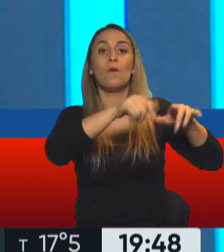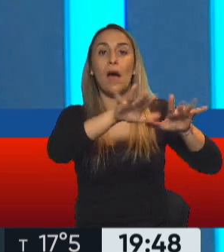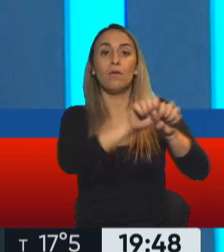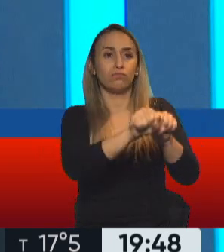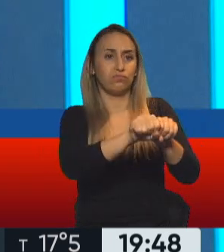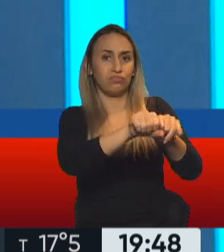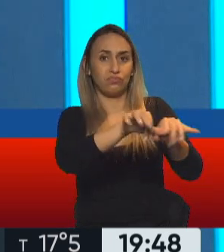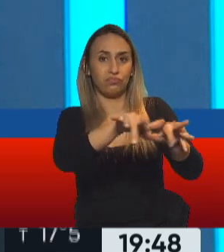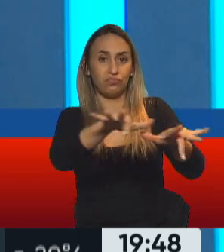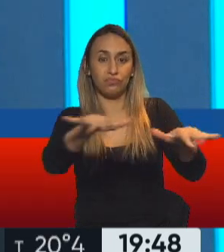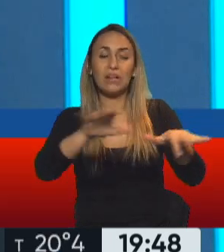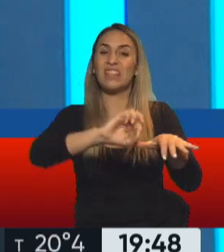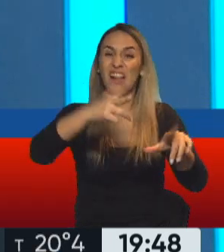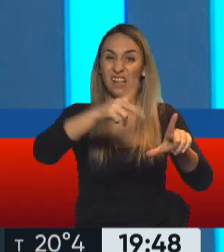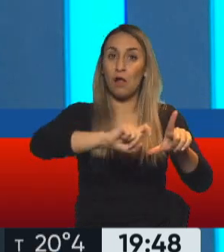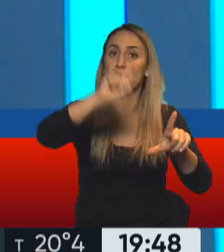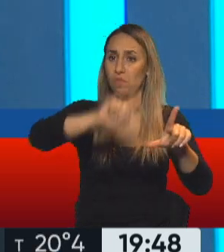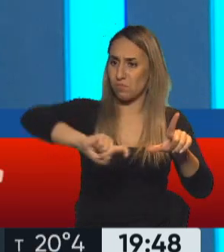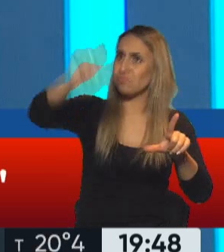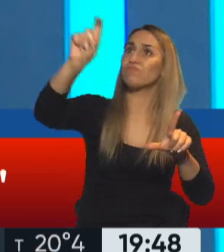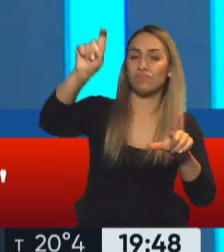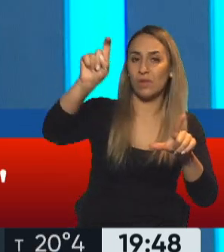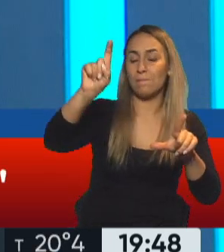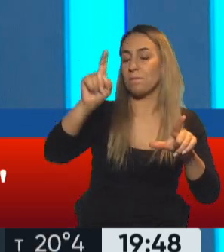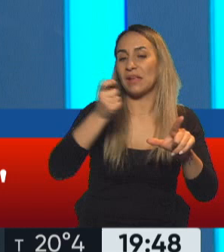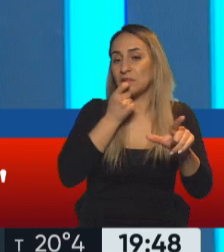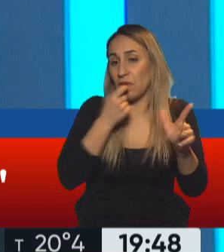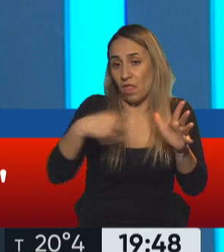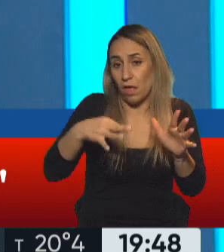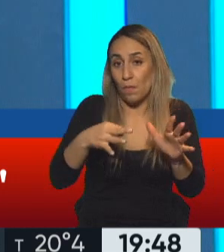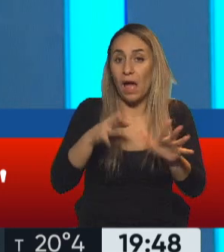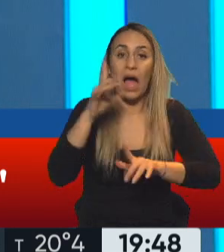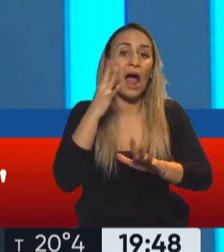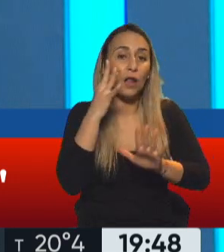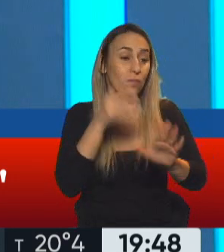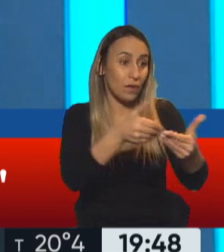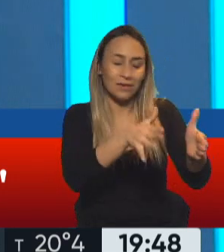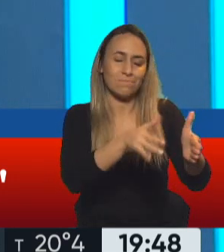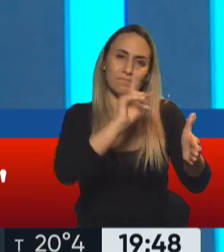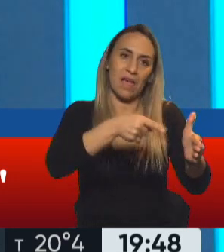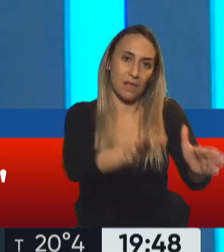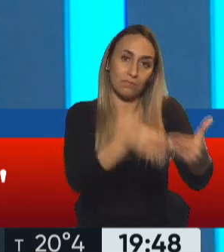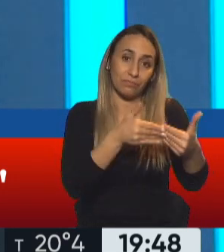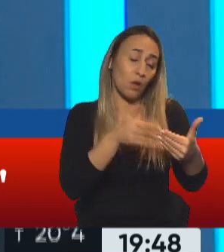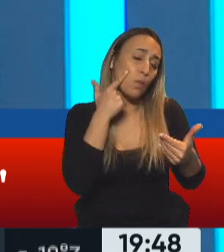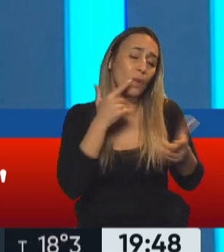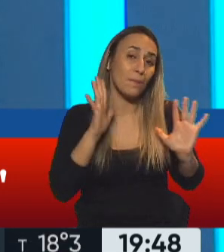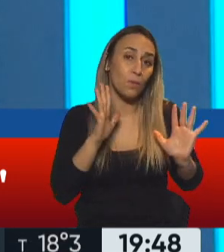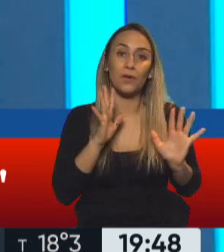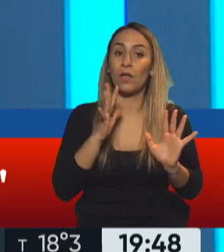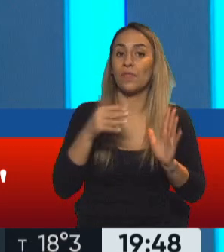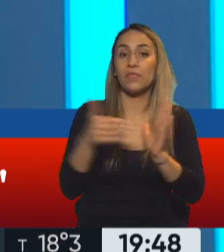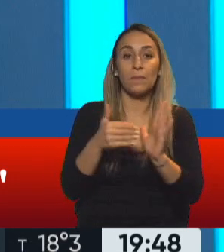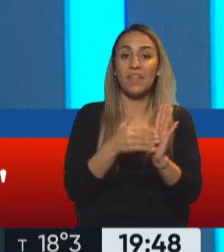producir un aumento en la tercera ola, pero en caso que tengamos que retroceder en alguna actividad, se irá viendo, pero la verdad que empiezan a cambiar las condiciones de contagio epidemiológica,